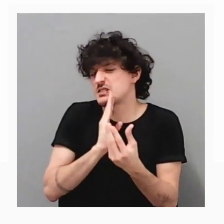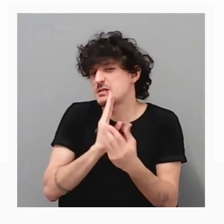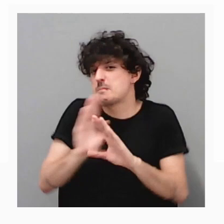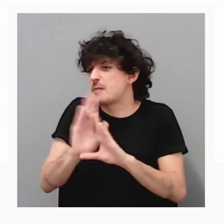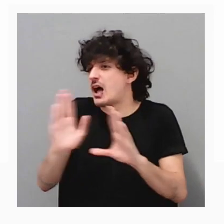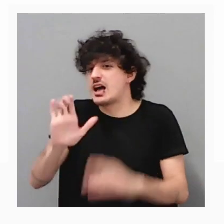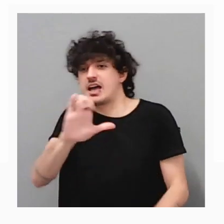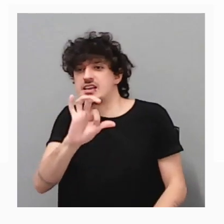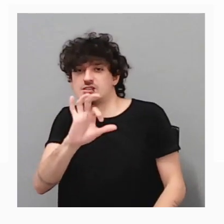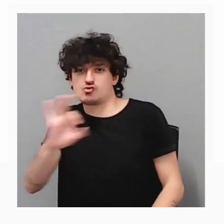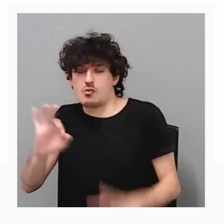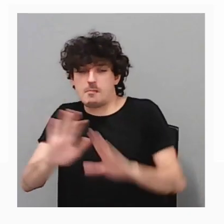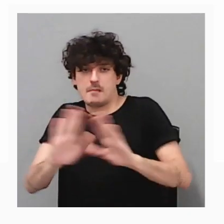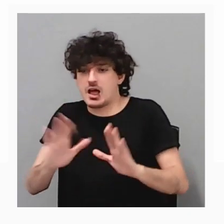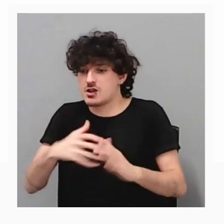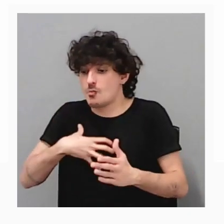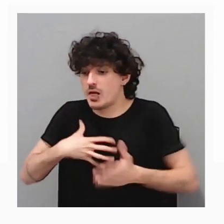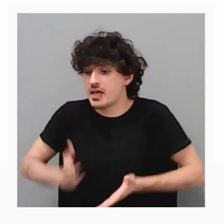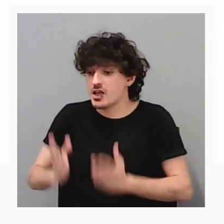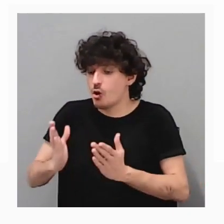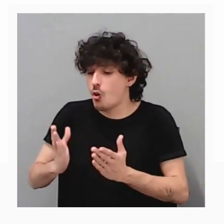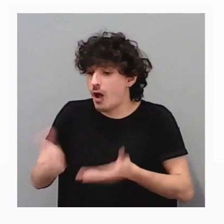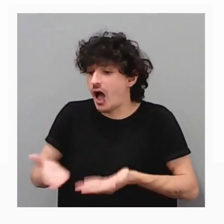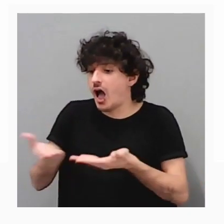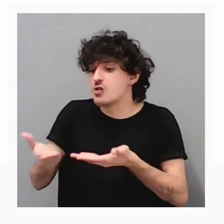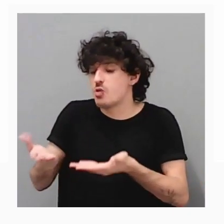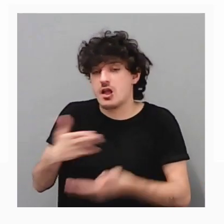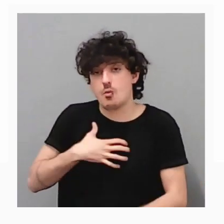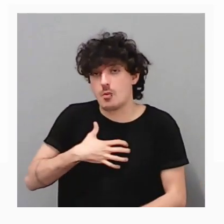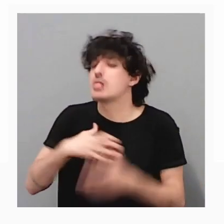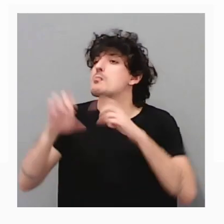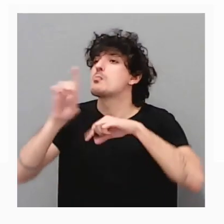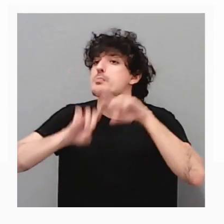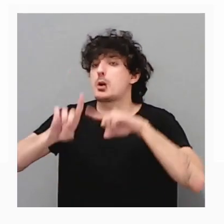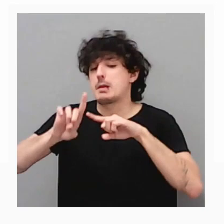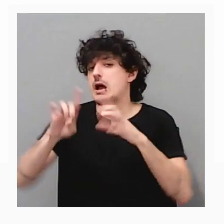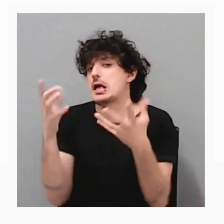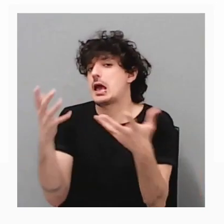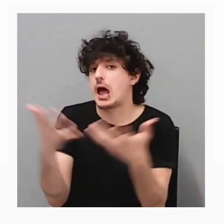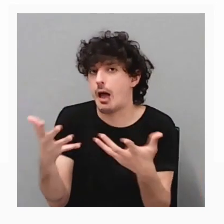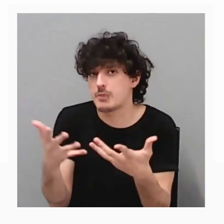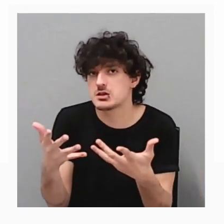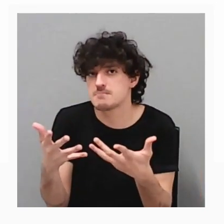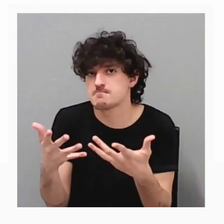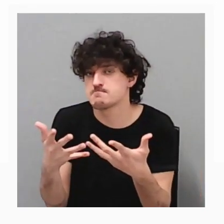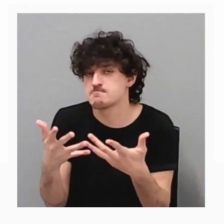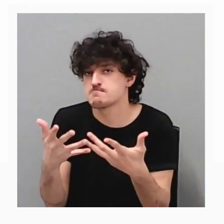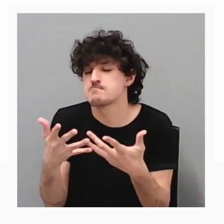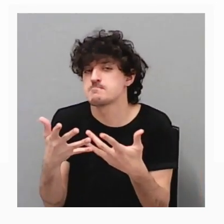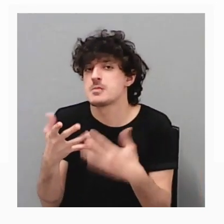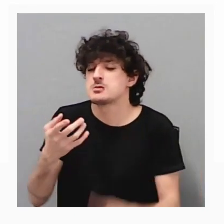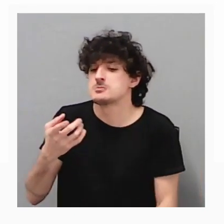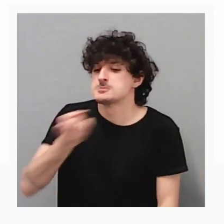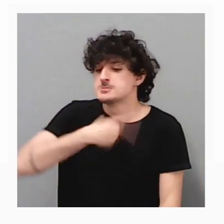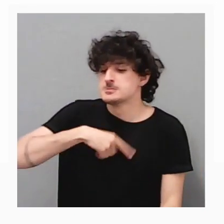pueden ayudar a sus hijos. Esto es un problema muy grave. Y nosotros entendemos que podríamos aportar